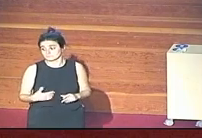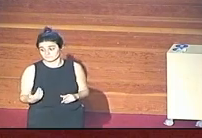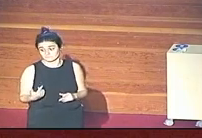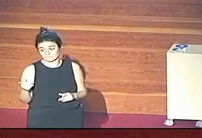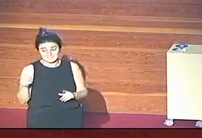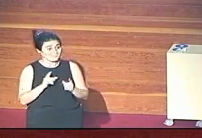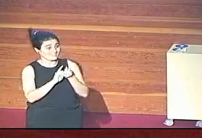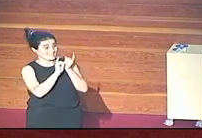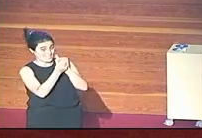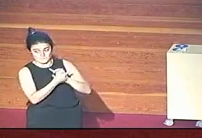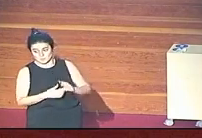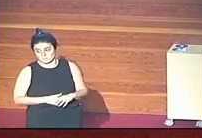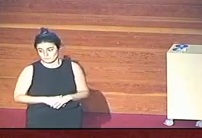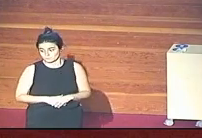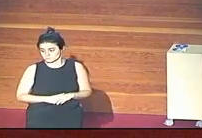eso